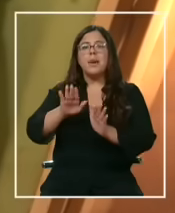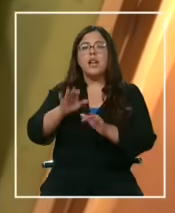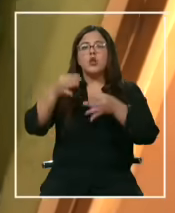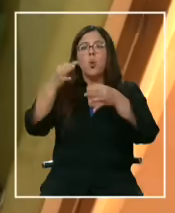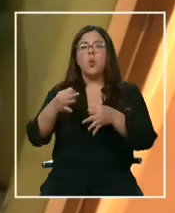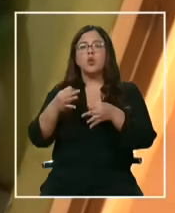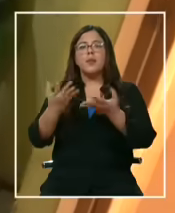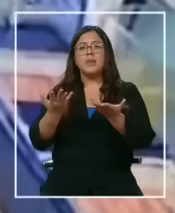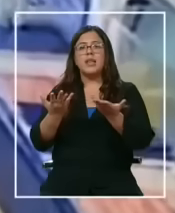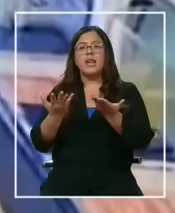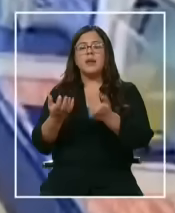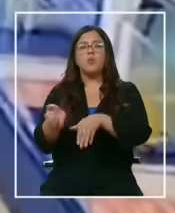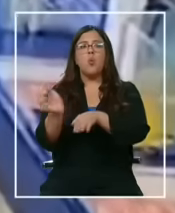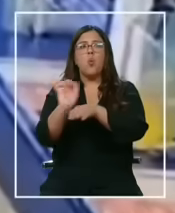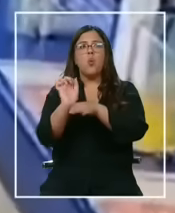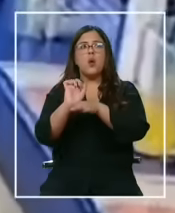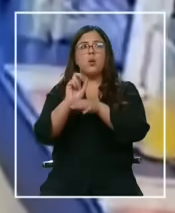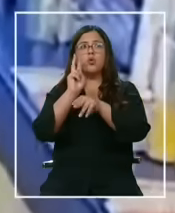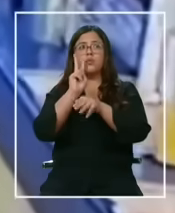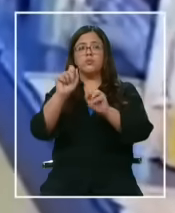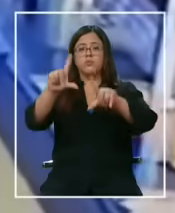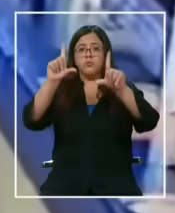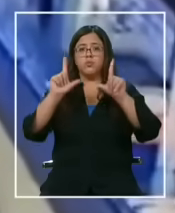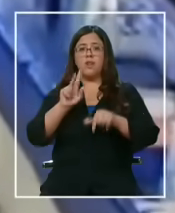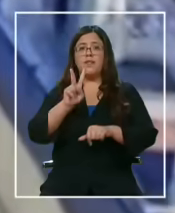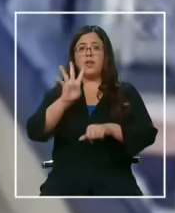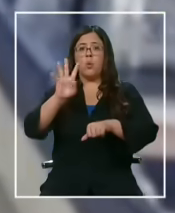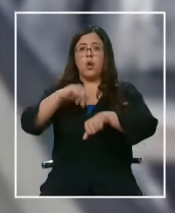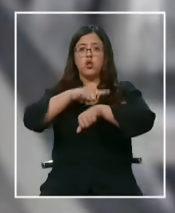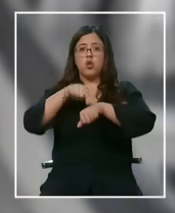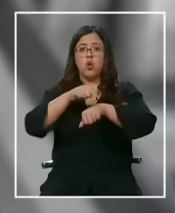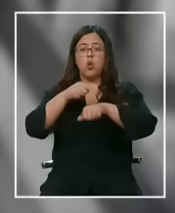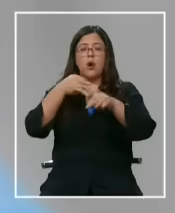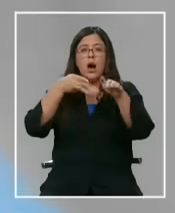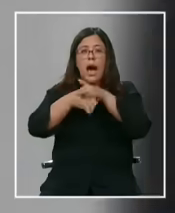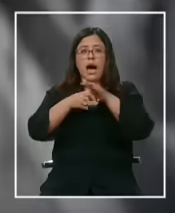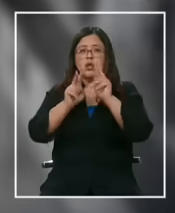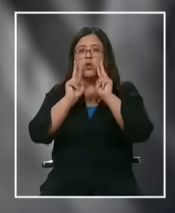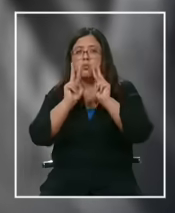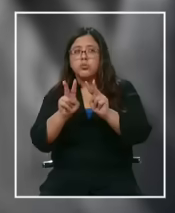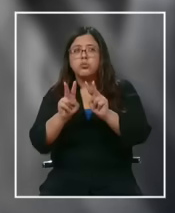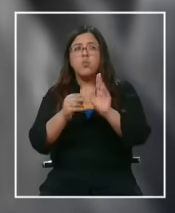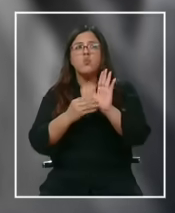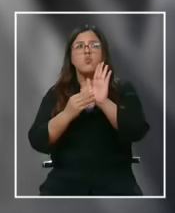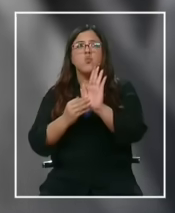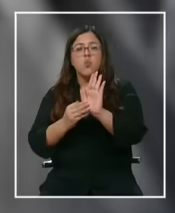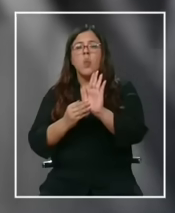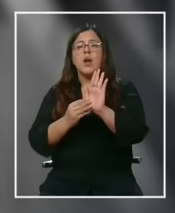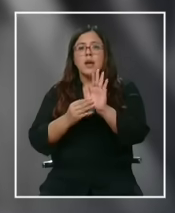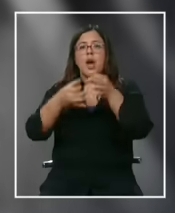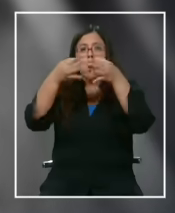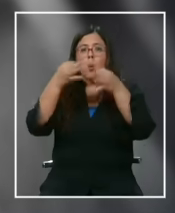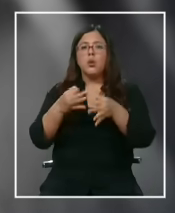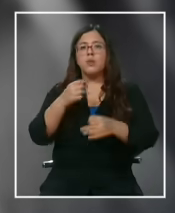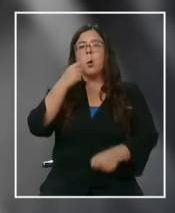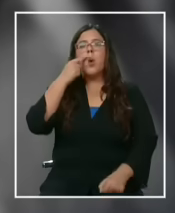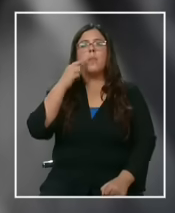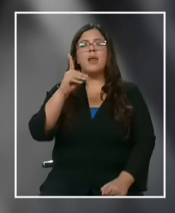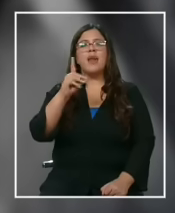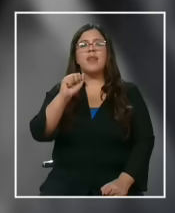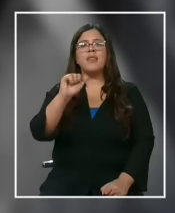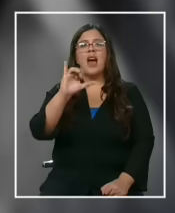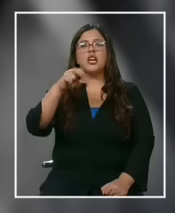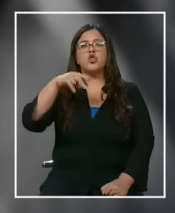abordar un transfer esta imagen a la que tuvo acceso 24 horas de forma exus muestra el último rastro conocido deis en